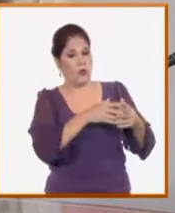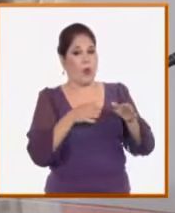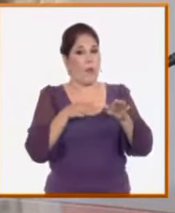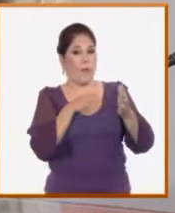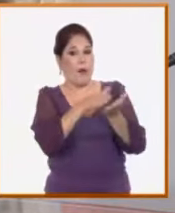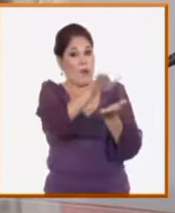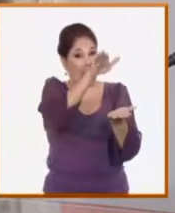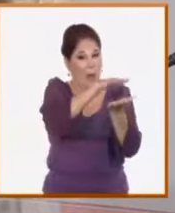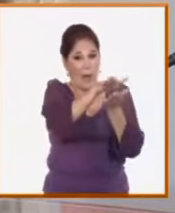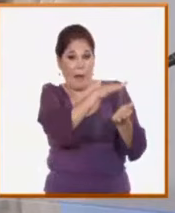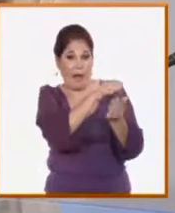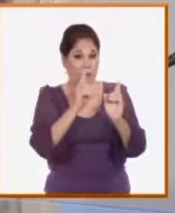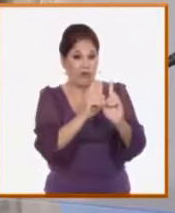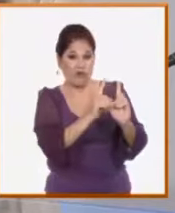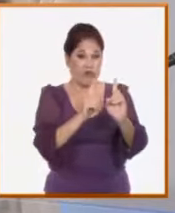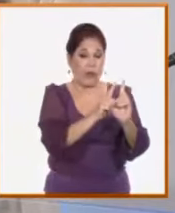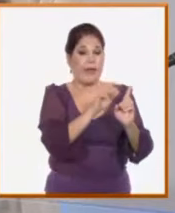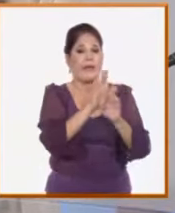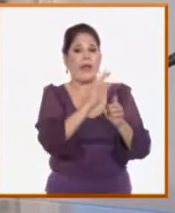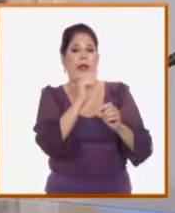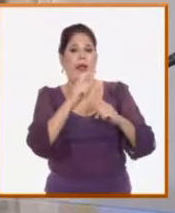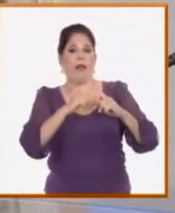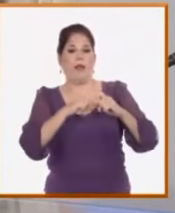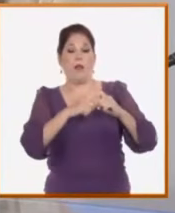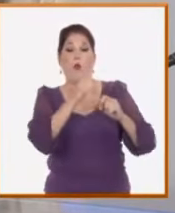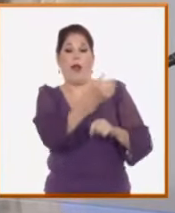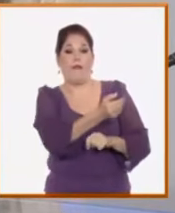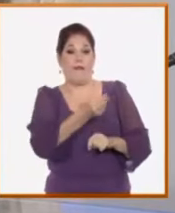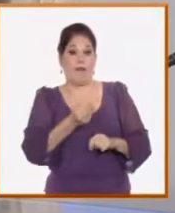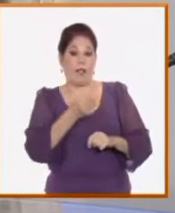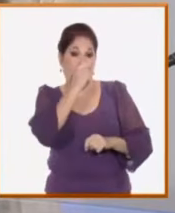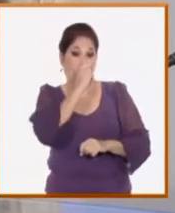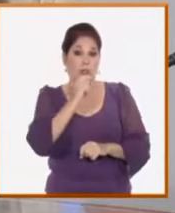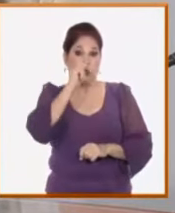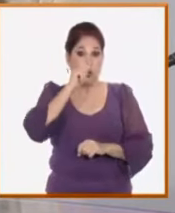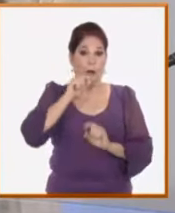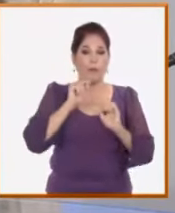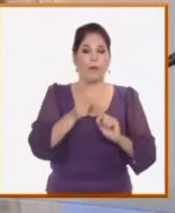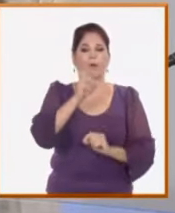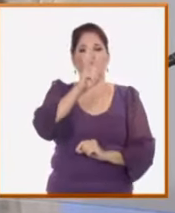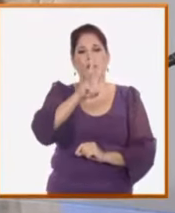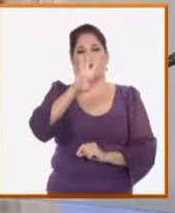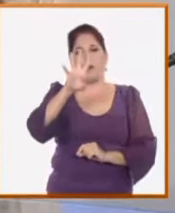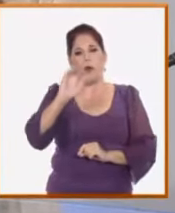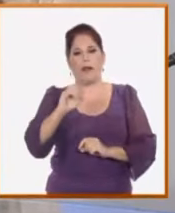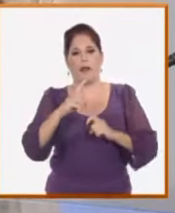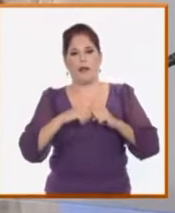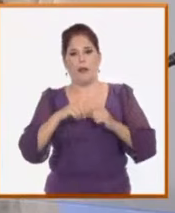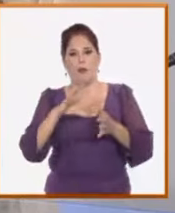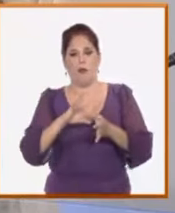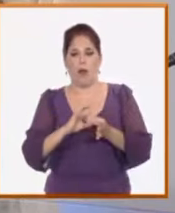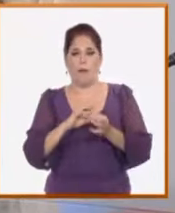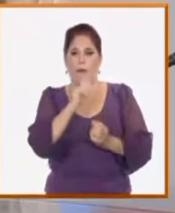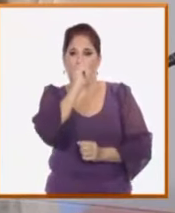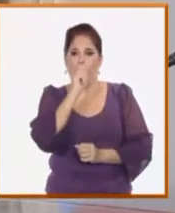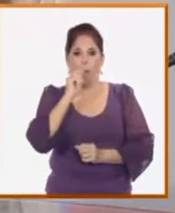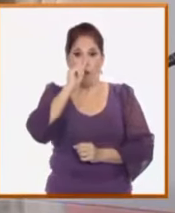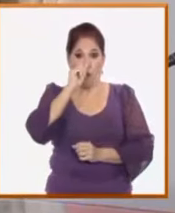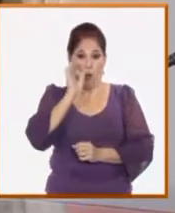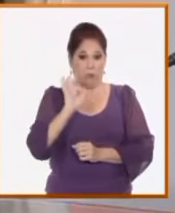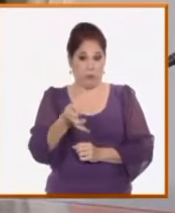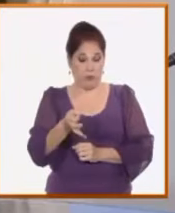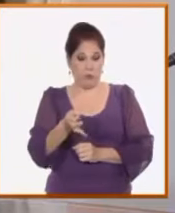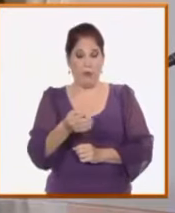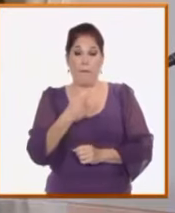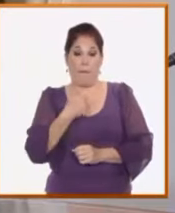de una lancha que pretendía trasladar droga del sur hacia el norte enca 340 kg de marihuana es decir que